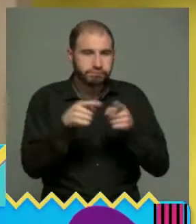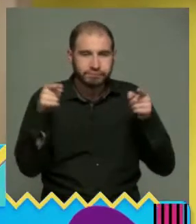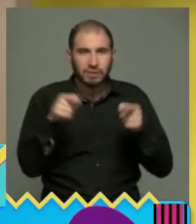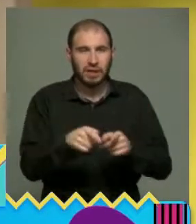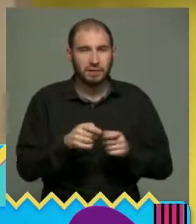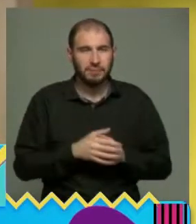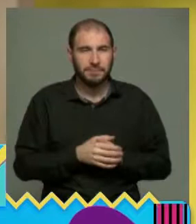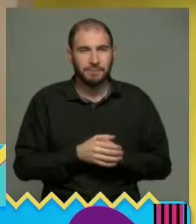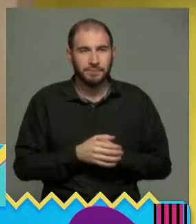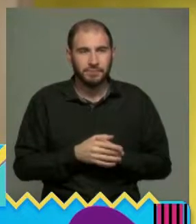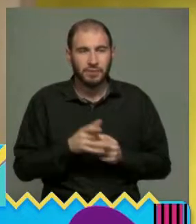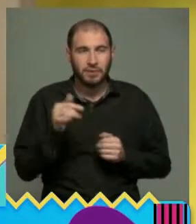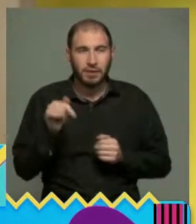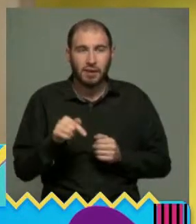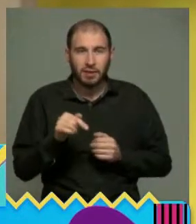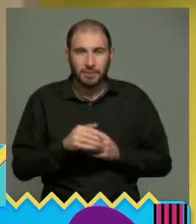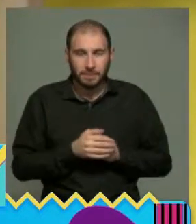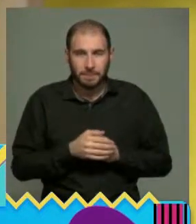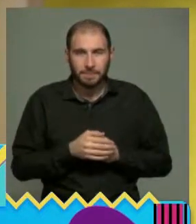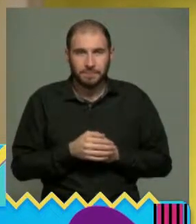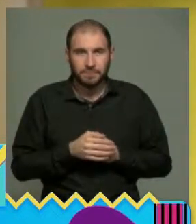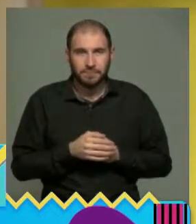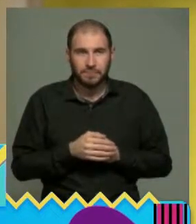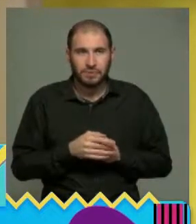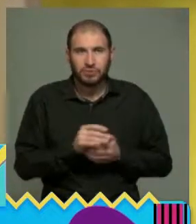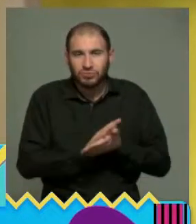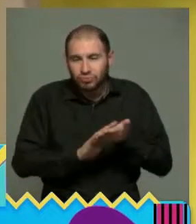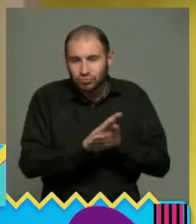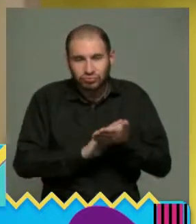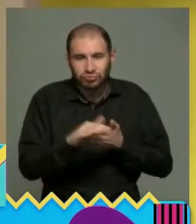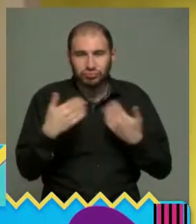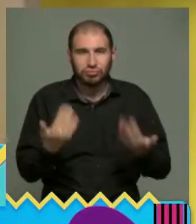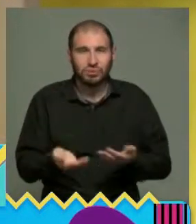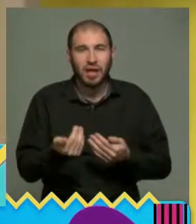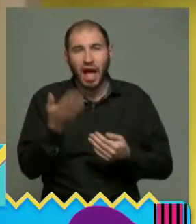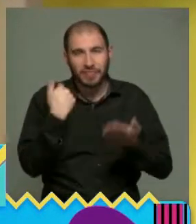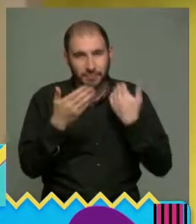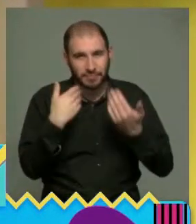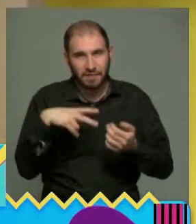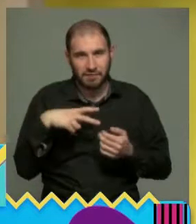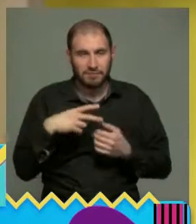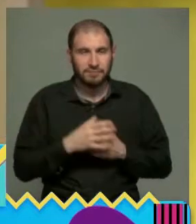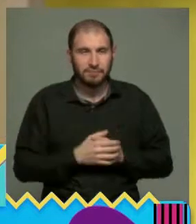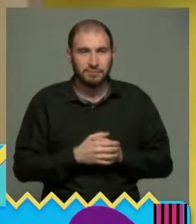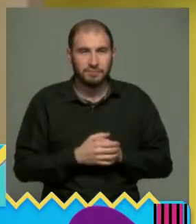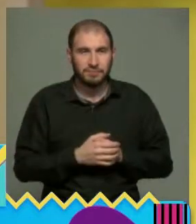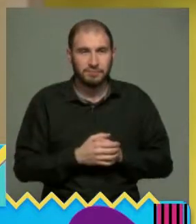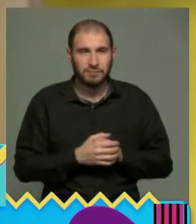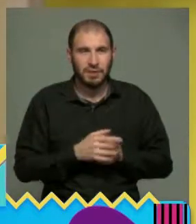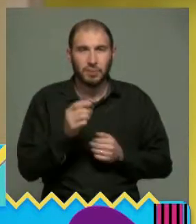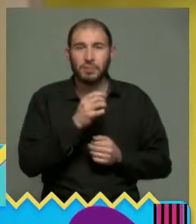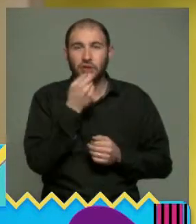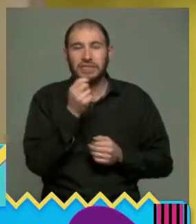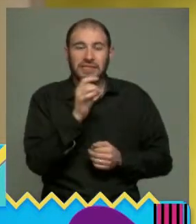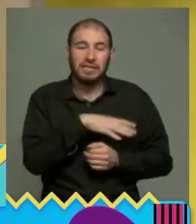nivel gubernamental como para poder realmente paliar esta problemática. Hablábamos recién fuera de cámara de que vamos a